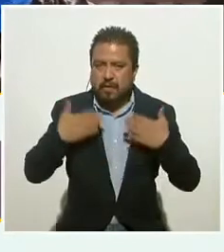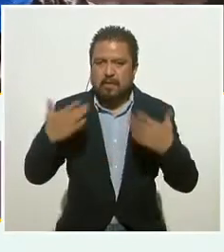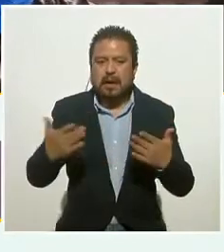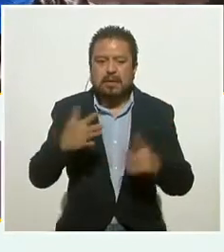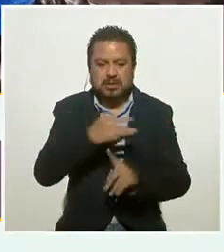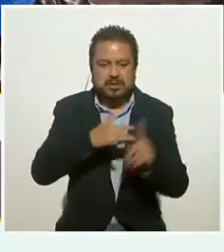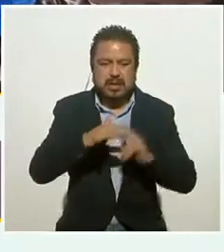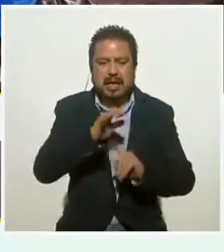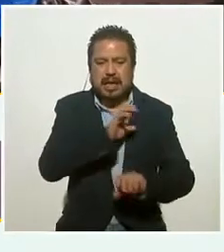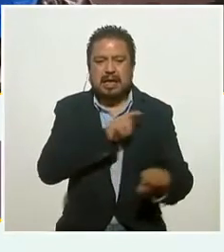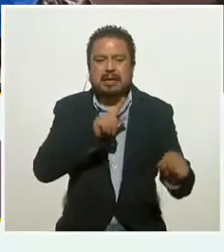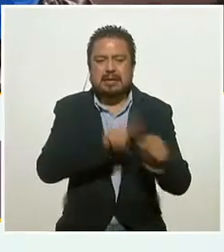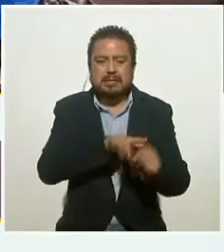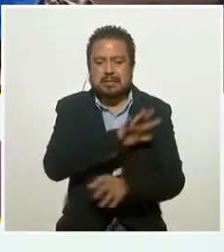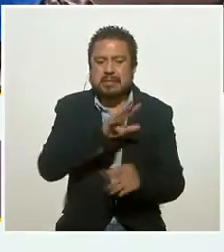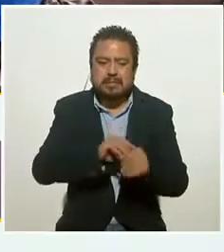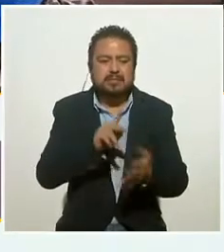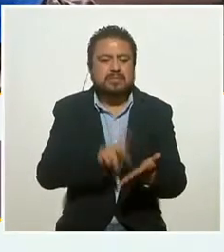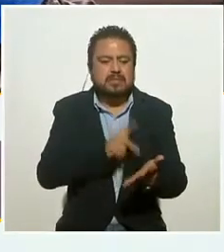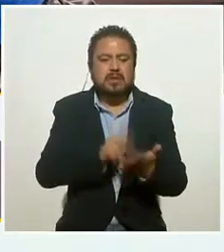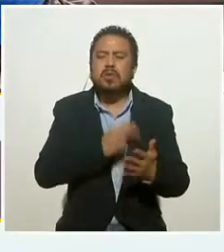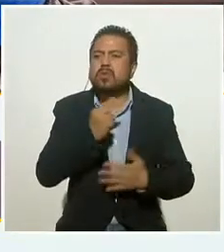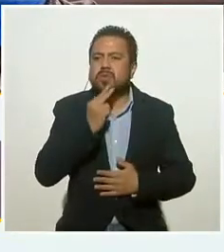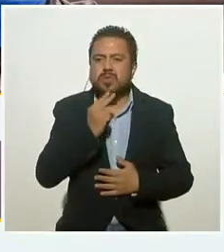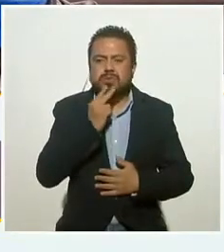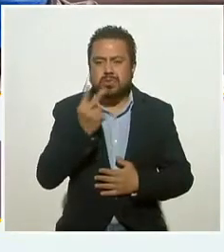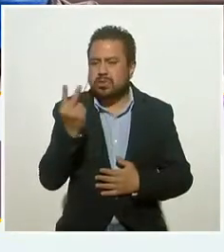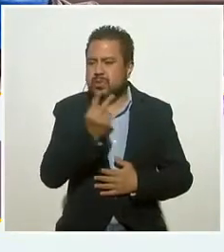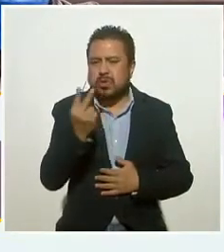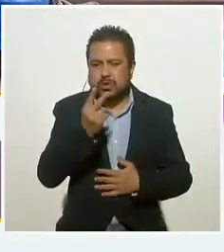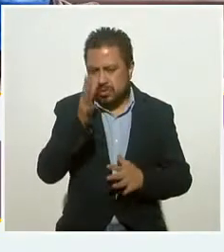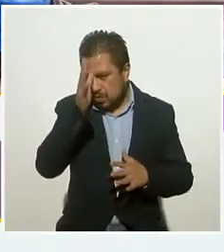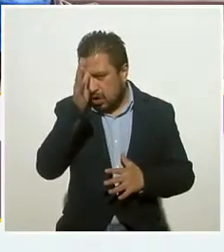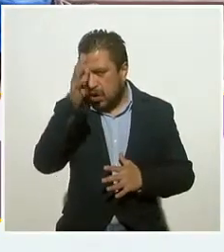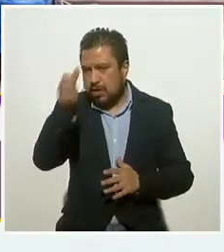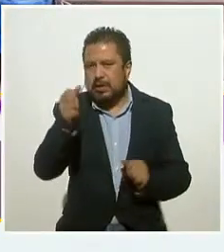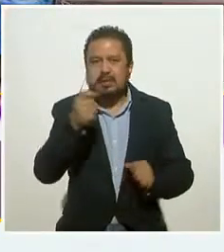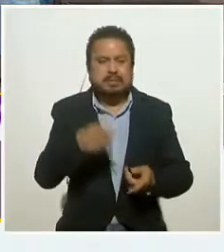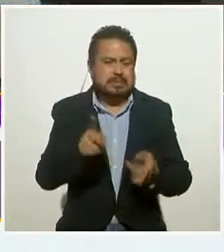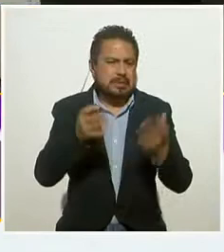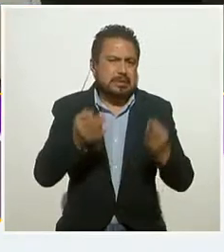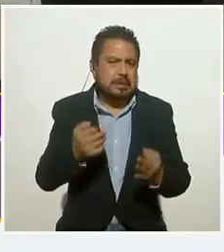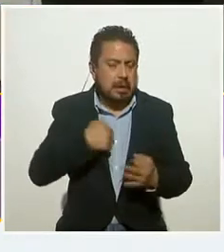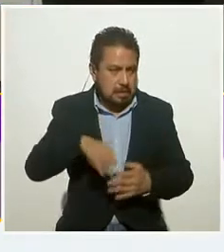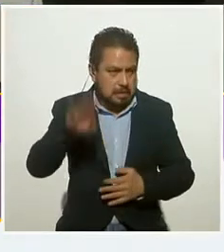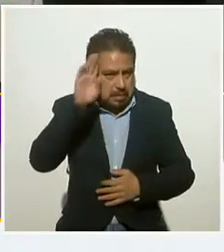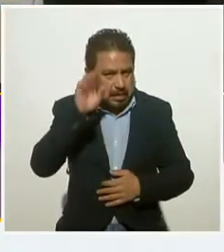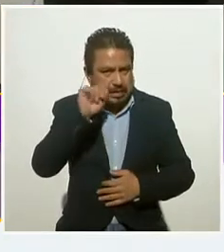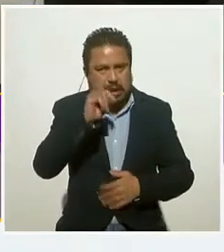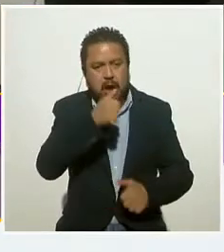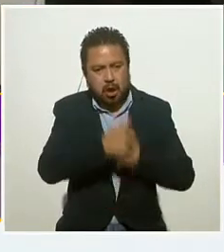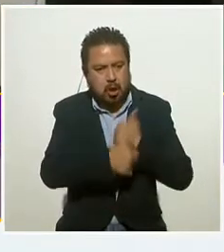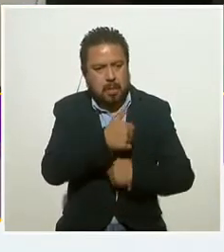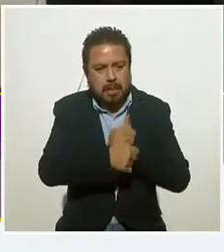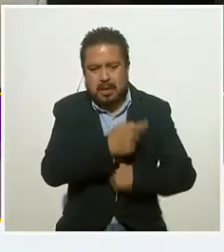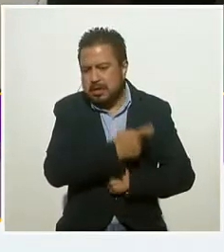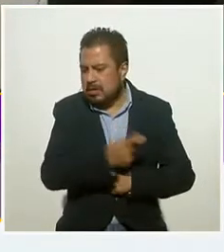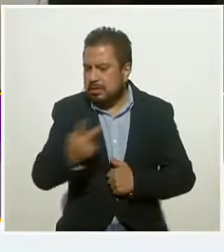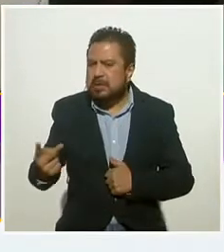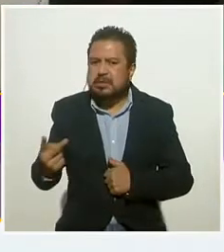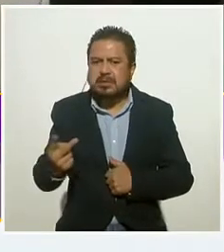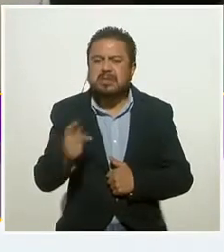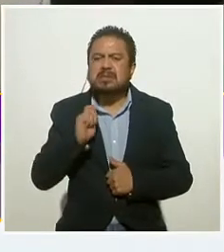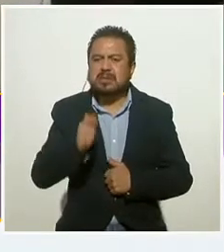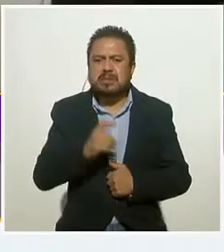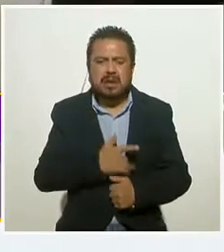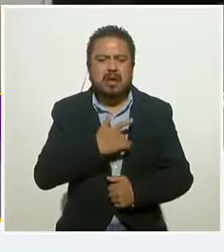círculos de especialistas muchas veces se usan los dos términos. En realidad yo sí considero que son competencias en el sentido de que